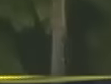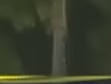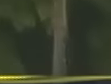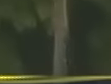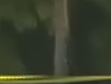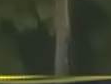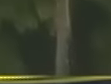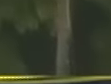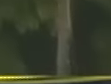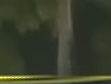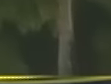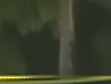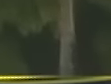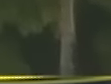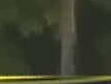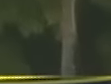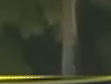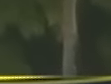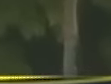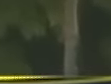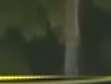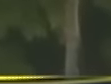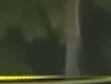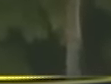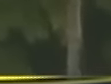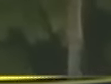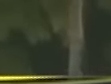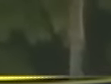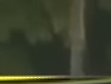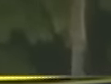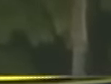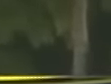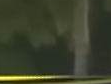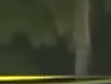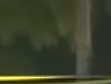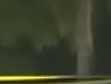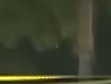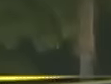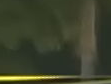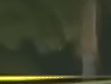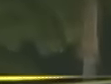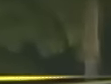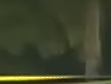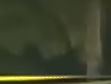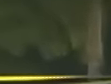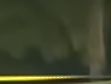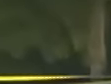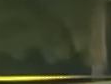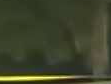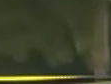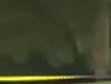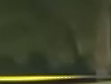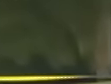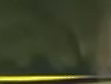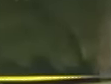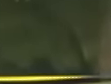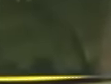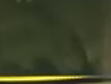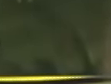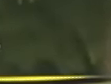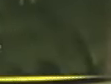de los Derechos e Intereses de la República y sus entidades en el extranjero, así como también la Ley Orgánica